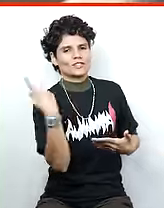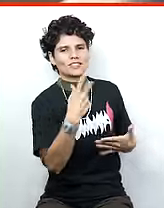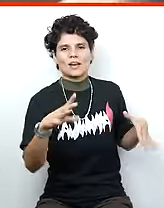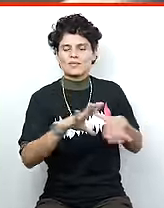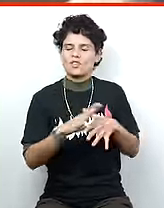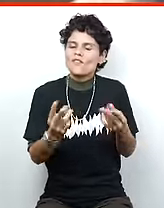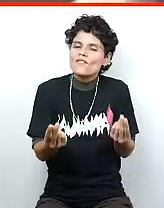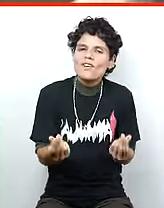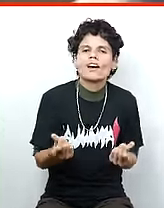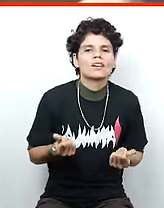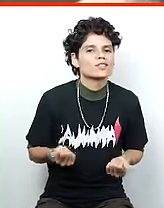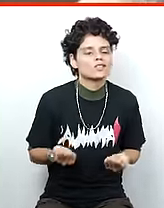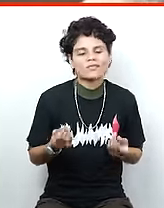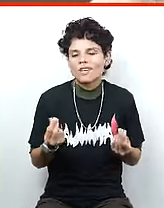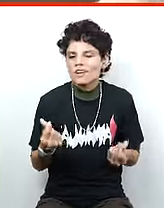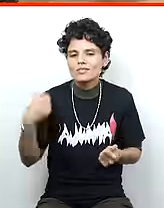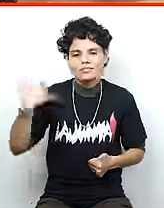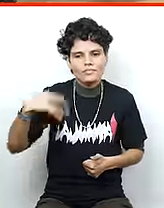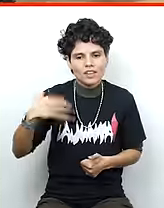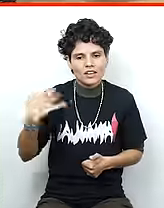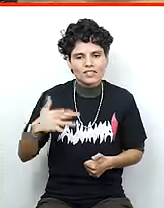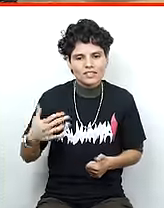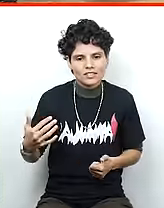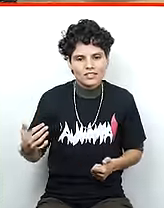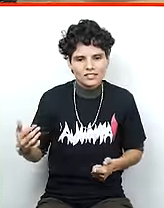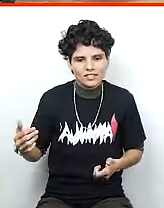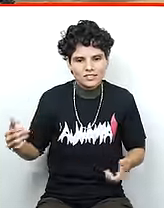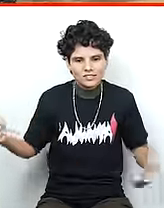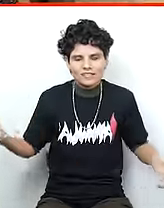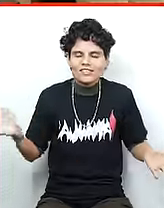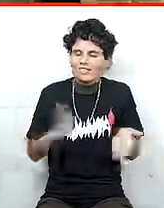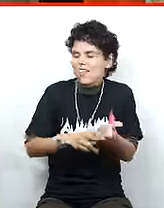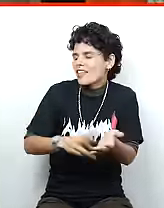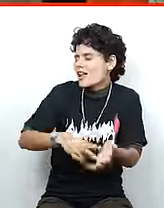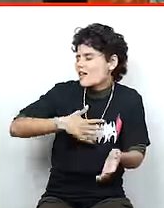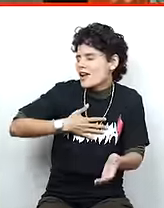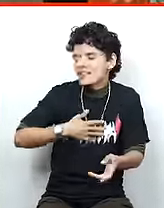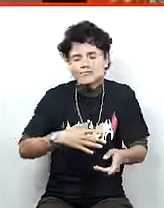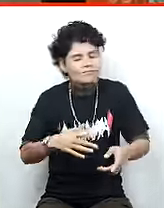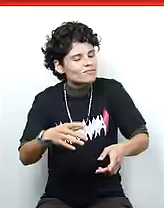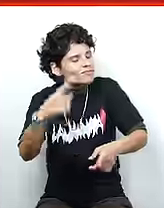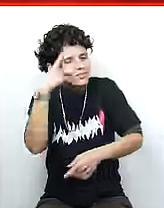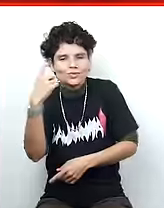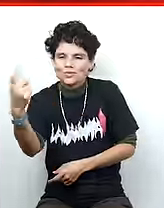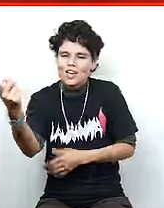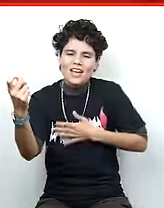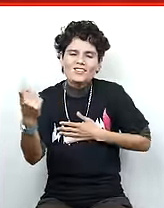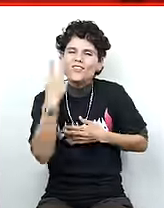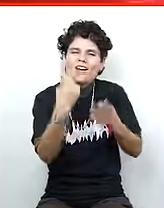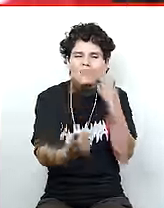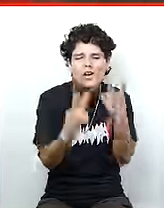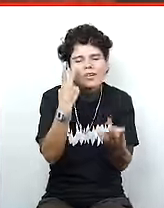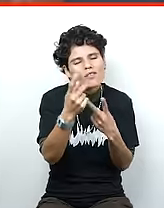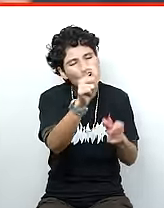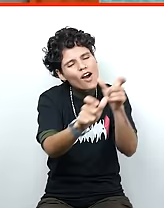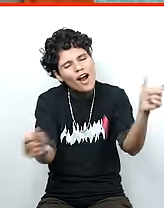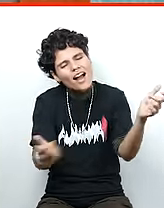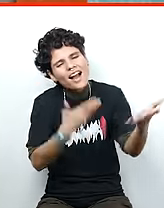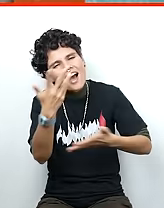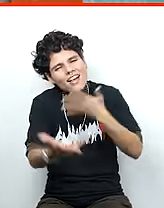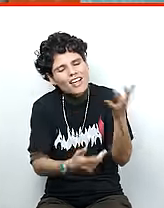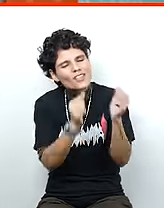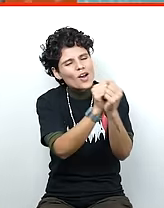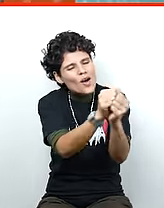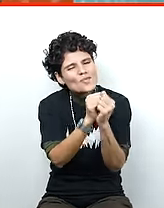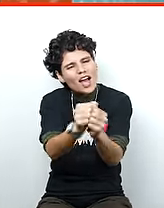nosotros, sí, para nosotros tiene valor. Gracias, hermano. Igual si para mí esto era como un sueño, igual pues si... Veía a todos mis colegas